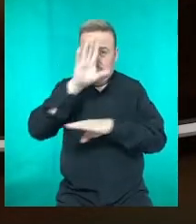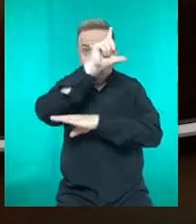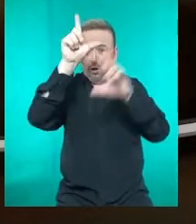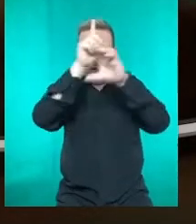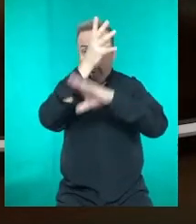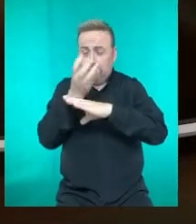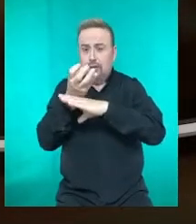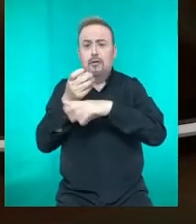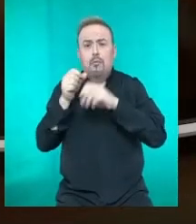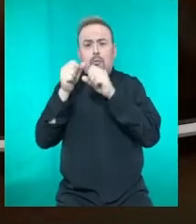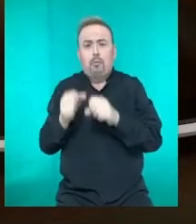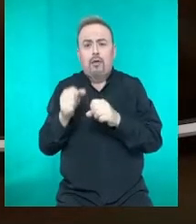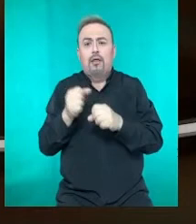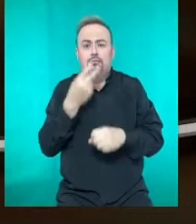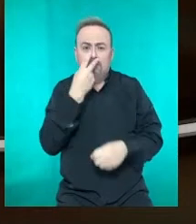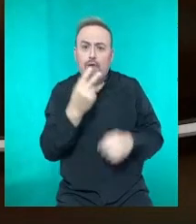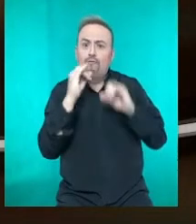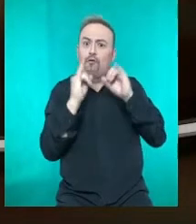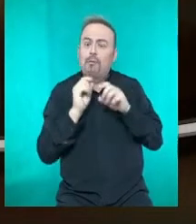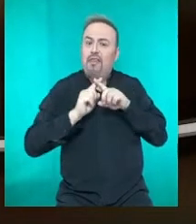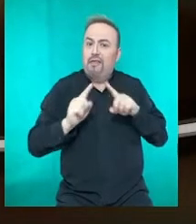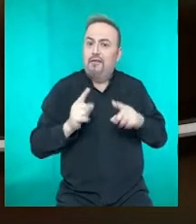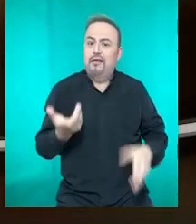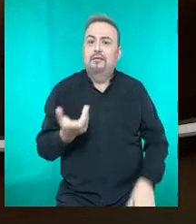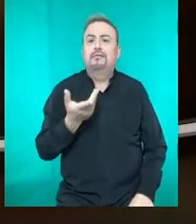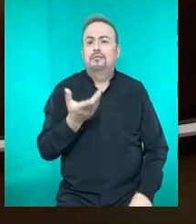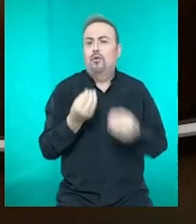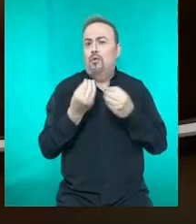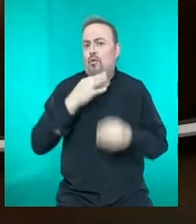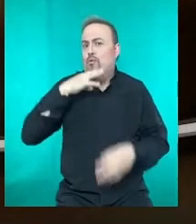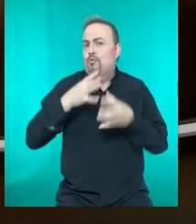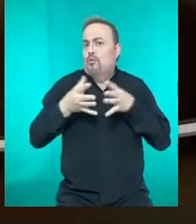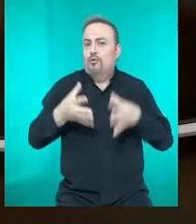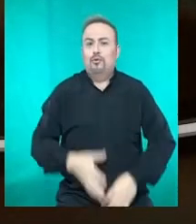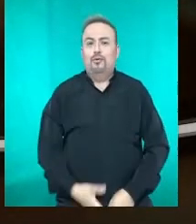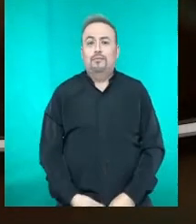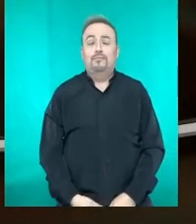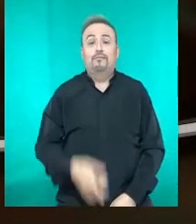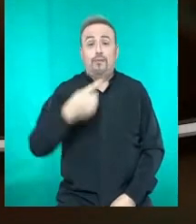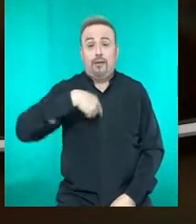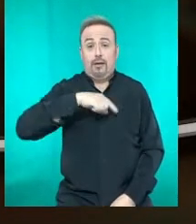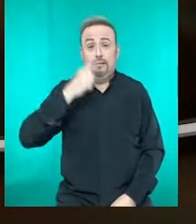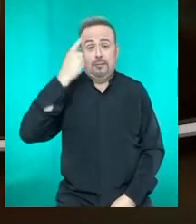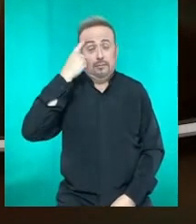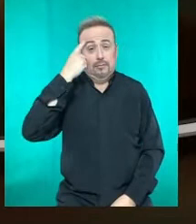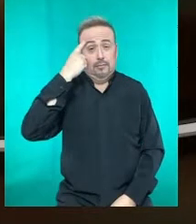agregado. Tiene un sentido estético muy atractivo y hoy en día se está ocupando mucho. Si pensamos